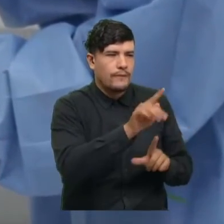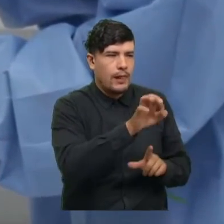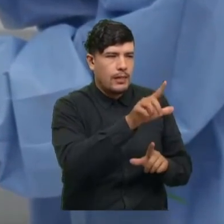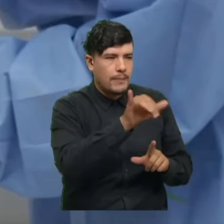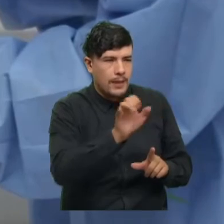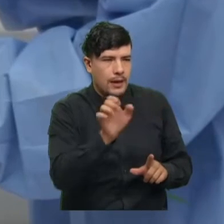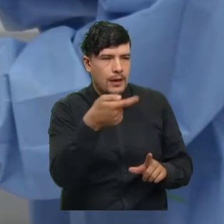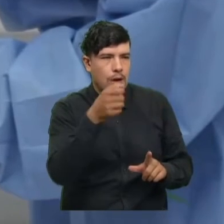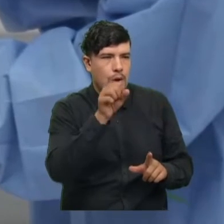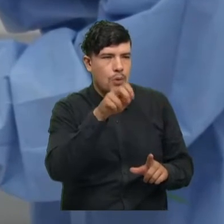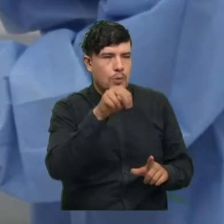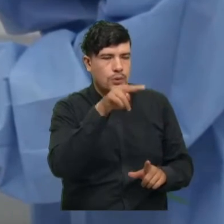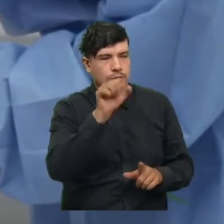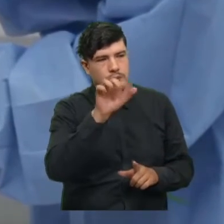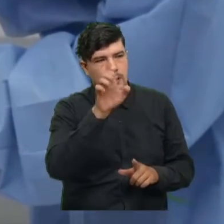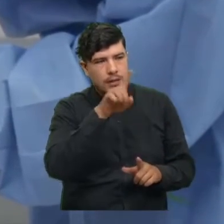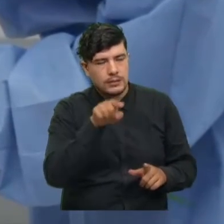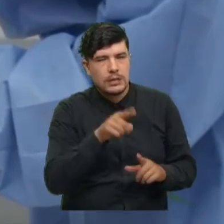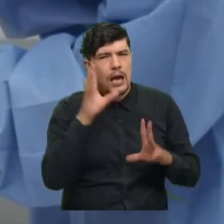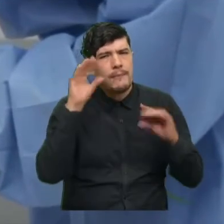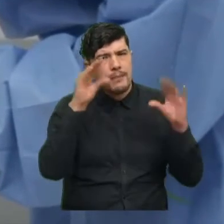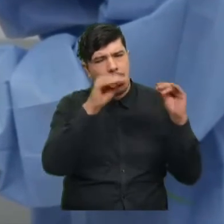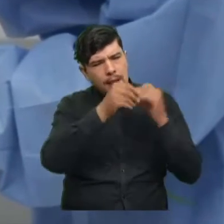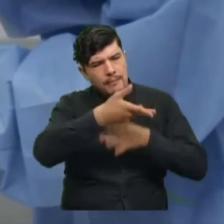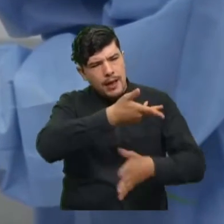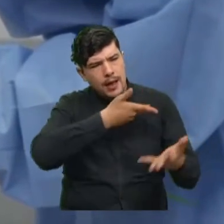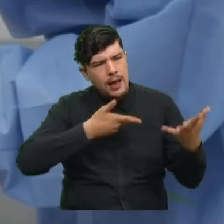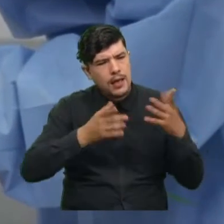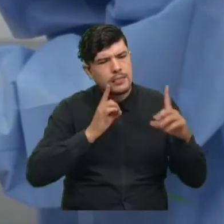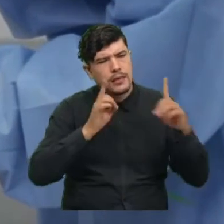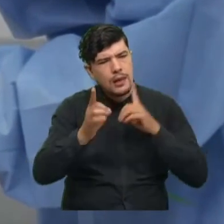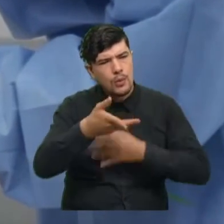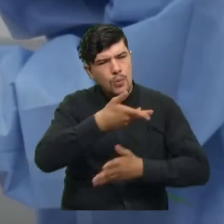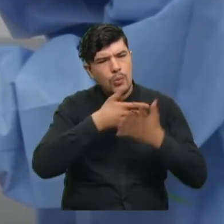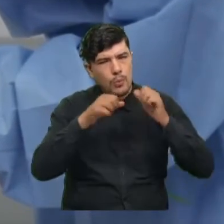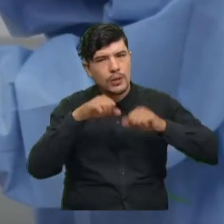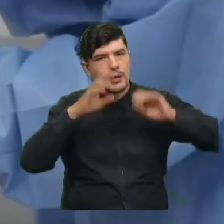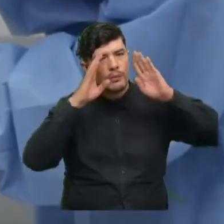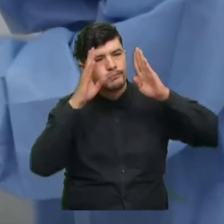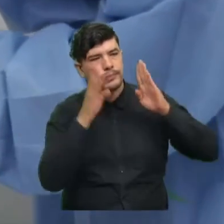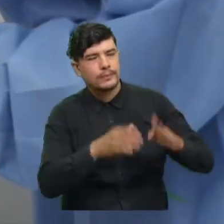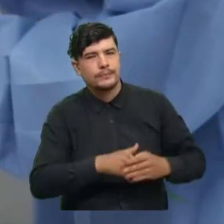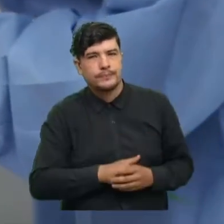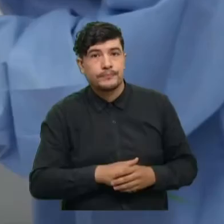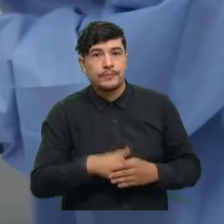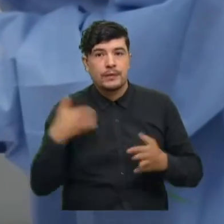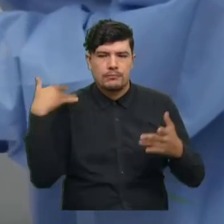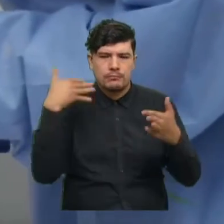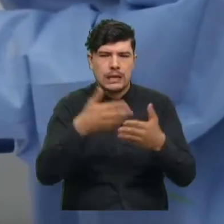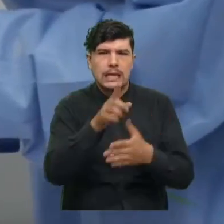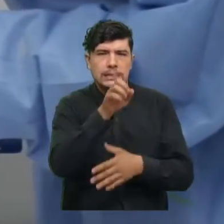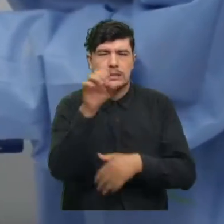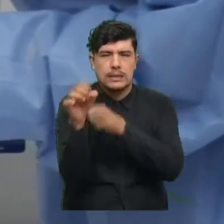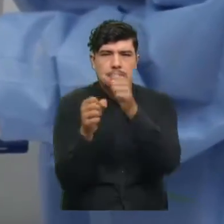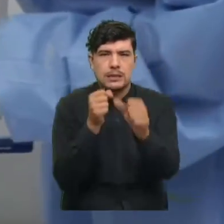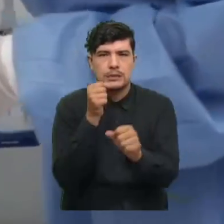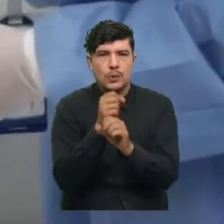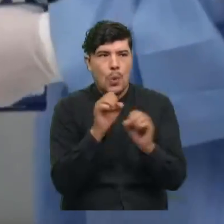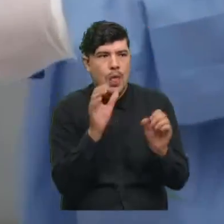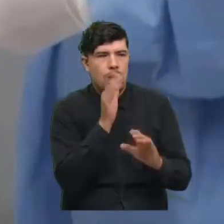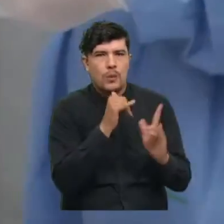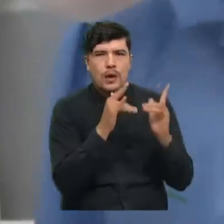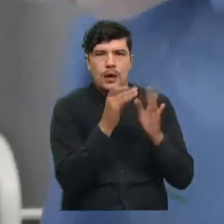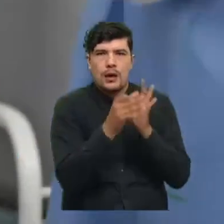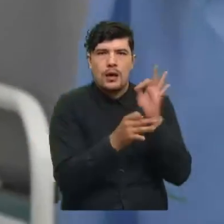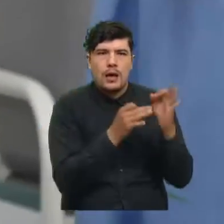trabajado con una micro planeación precisamente para poder atender y llegamos así después de 60 años de no tener una cama 2